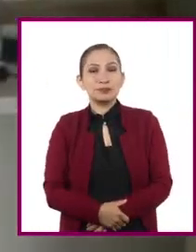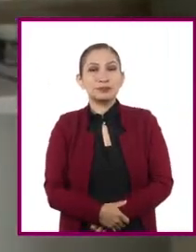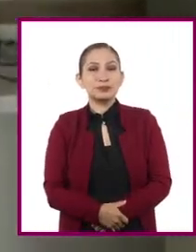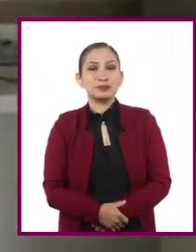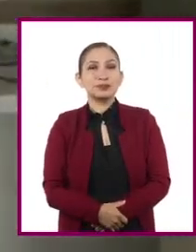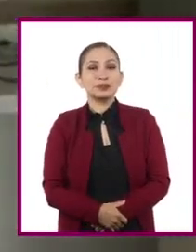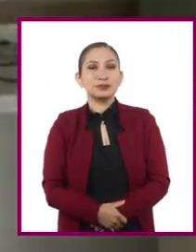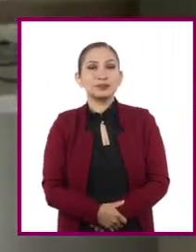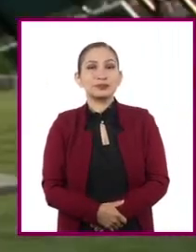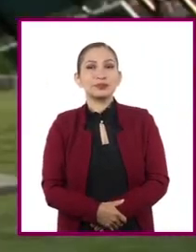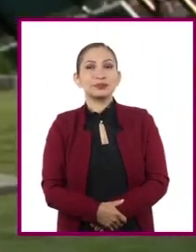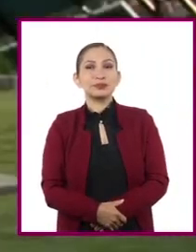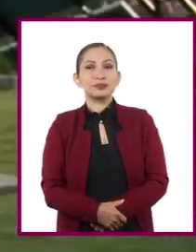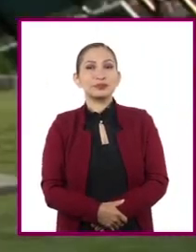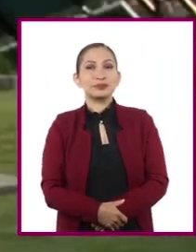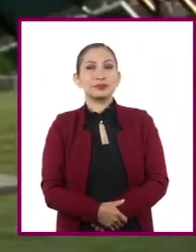México.